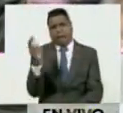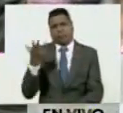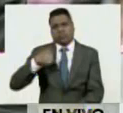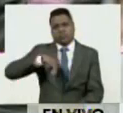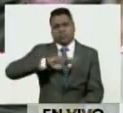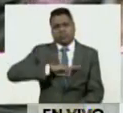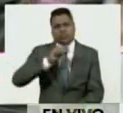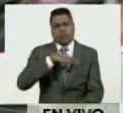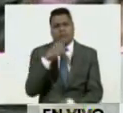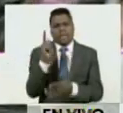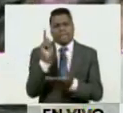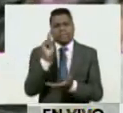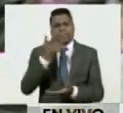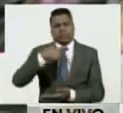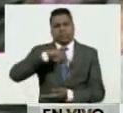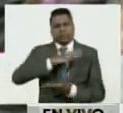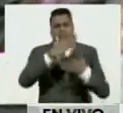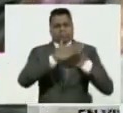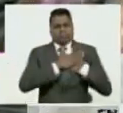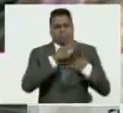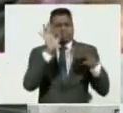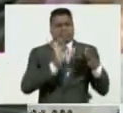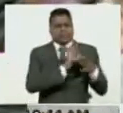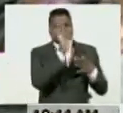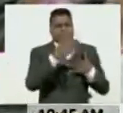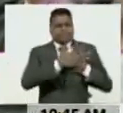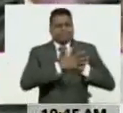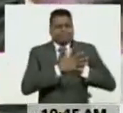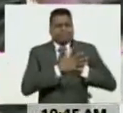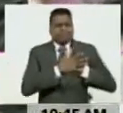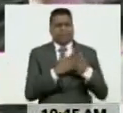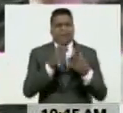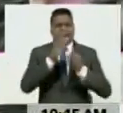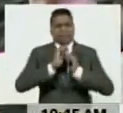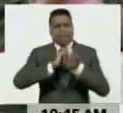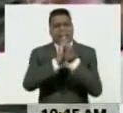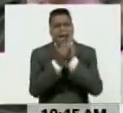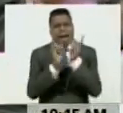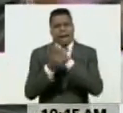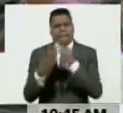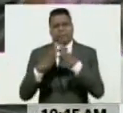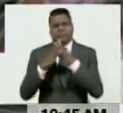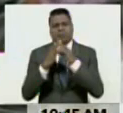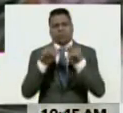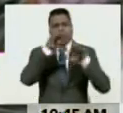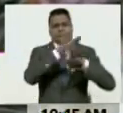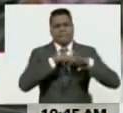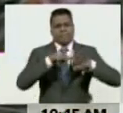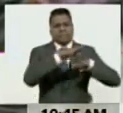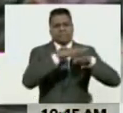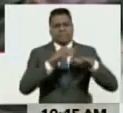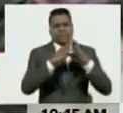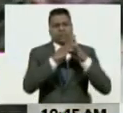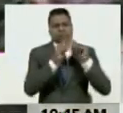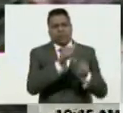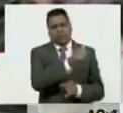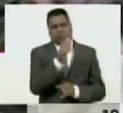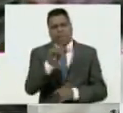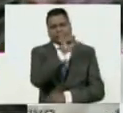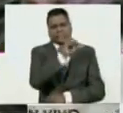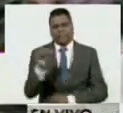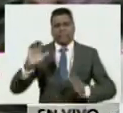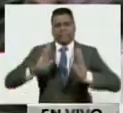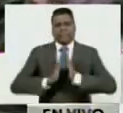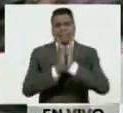somos templo de tu Espíritu, que a través de la renovación de estos misterios pascuales, en la vivida Semana Santa, en la